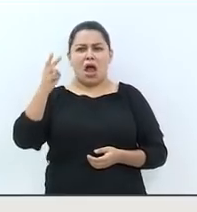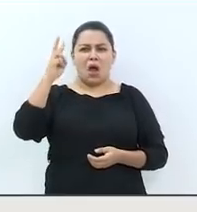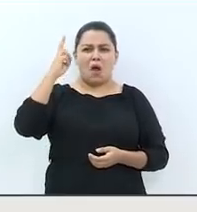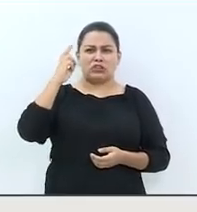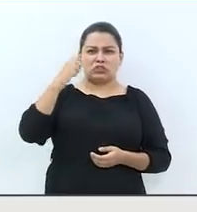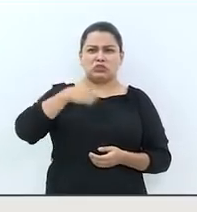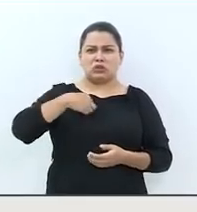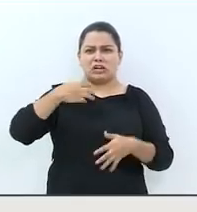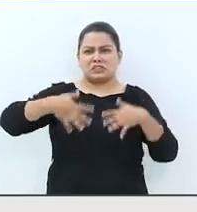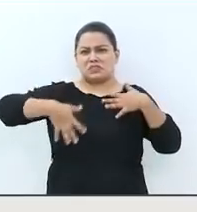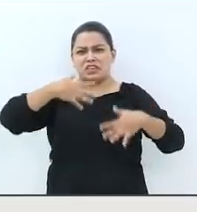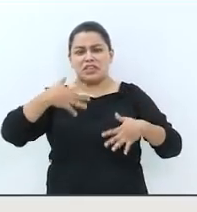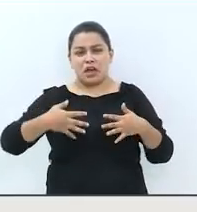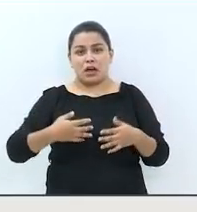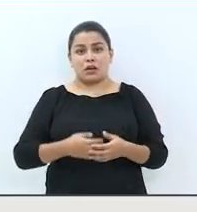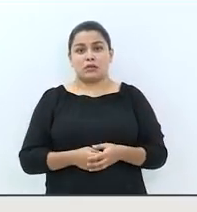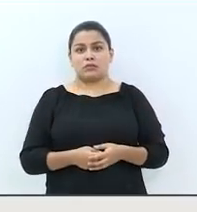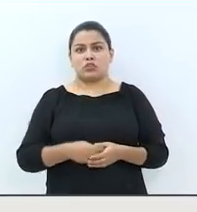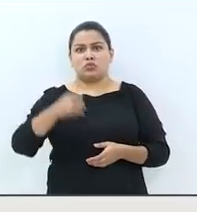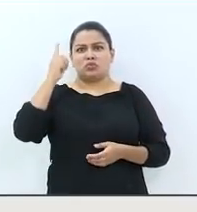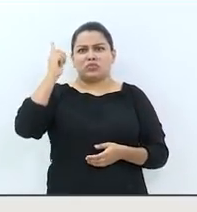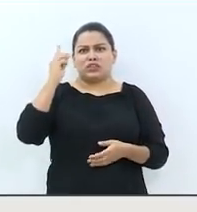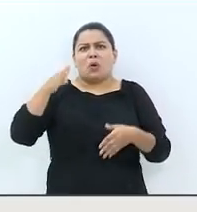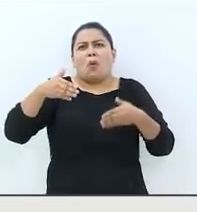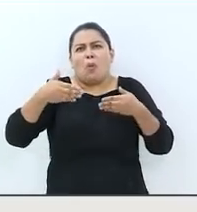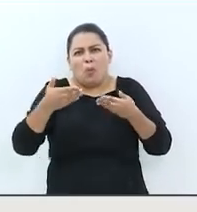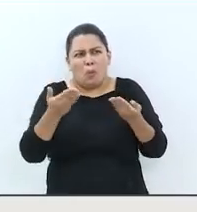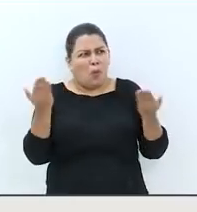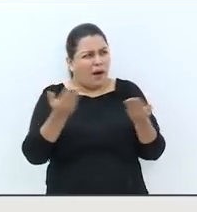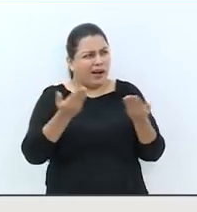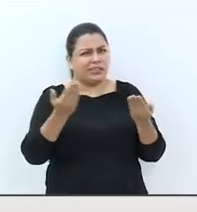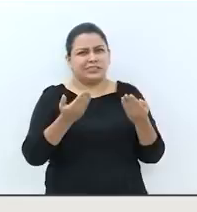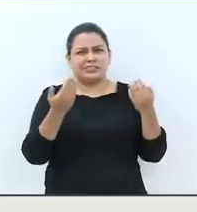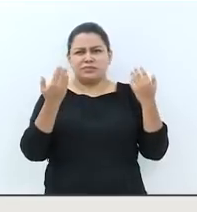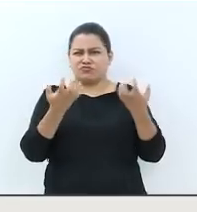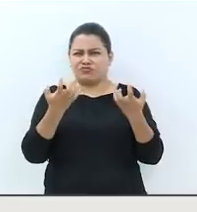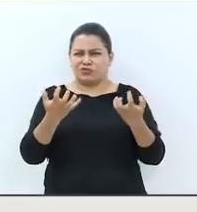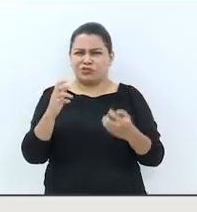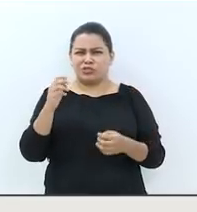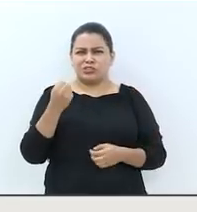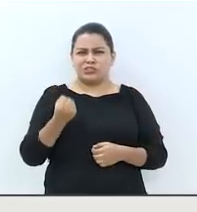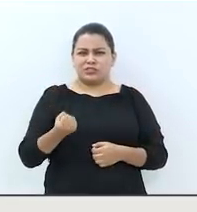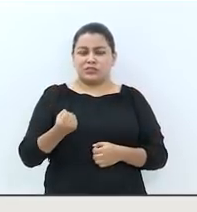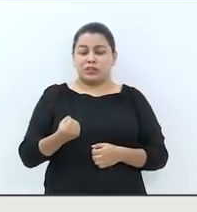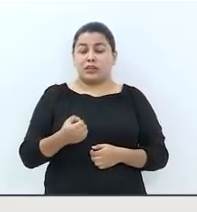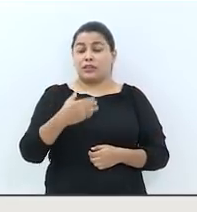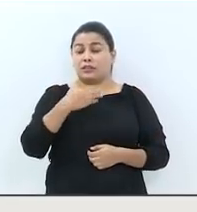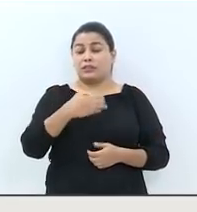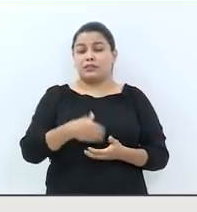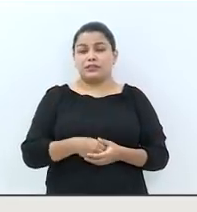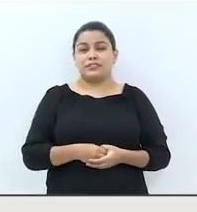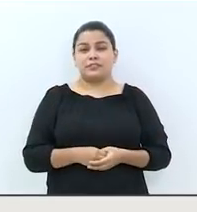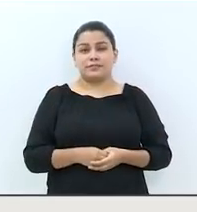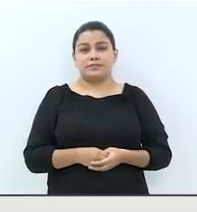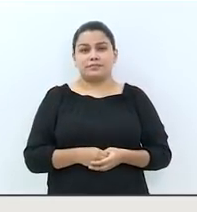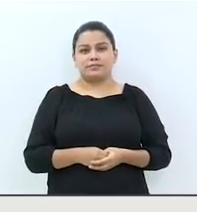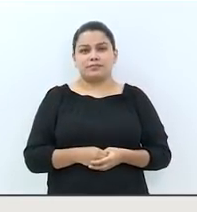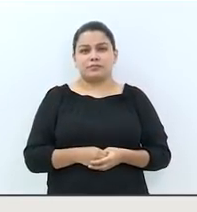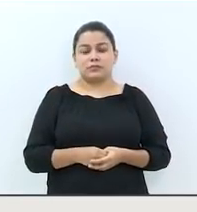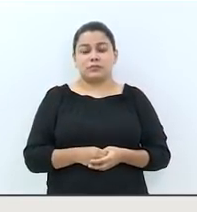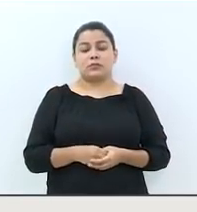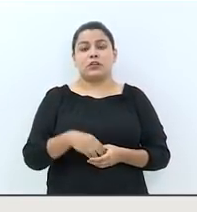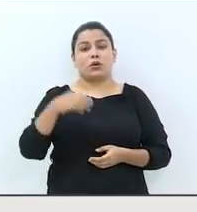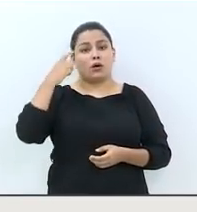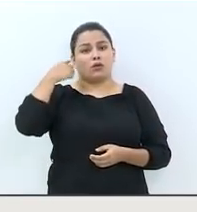estar quieta, imagínese para un docente cómo hace con tantos estudiantes. Realmente una gran labor. Y sin